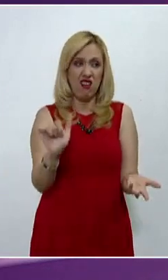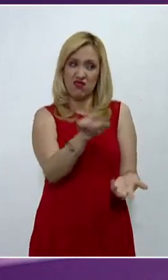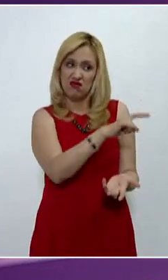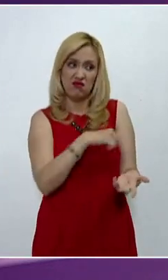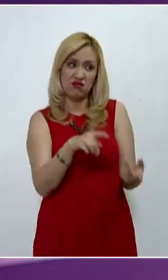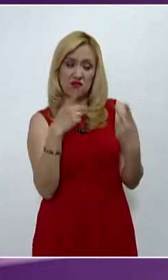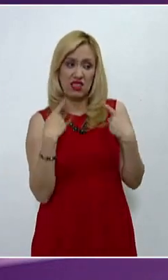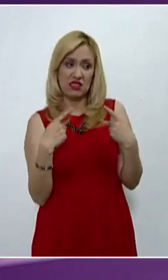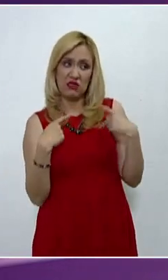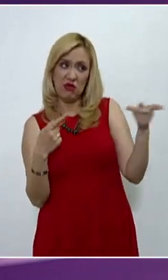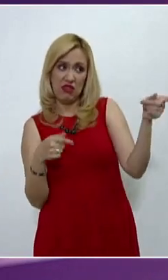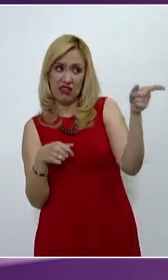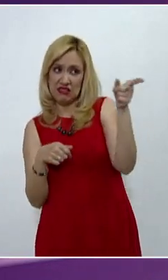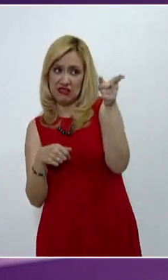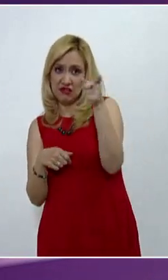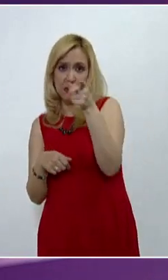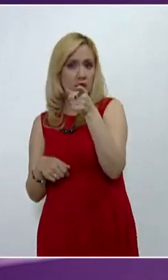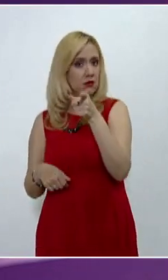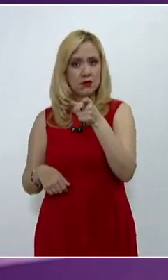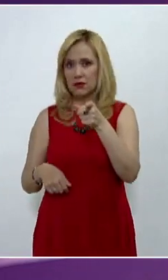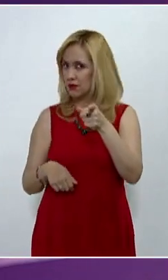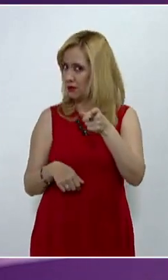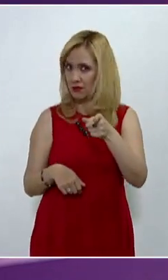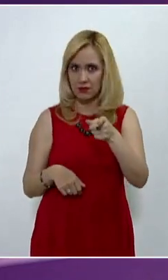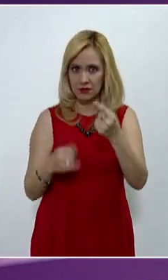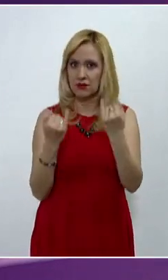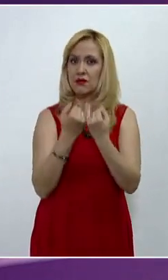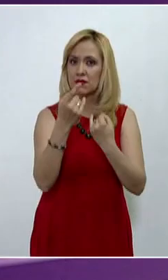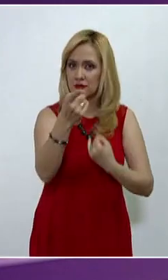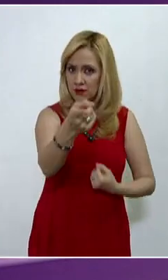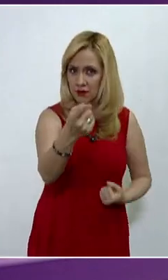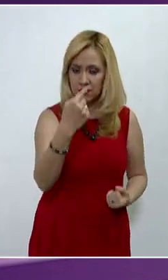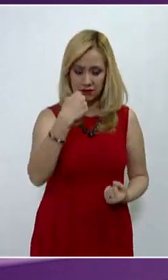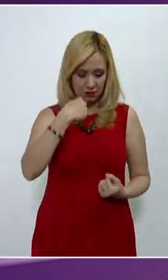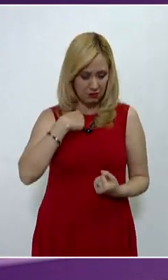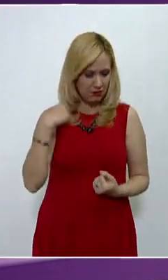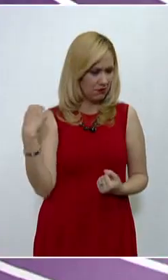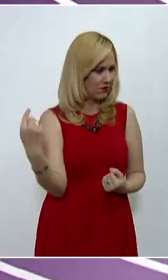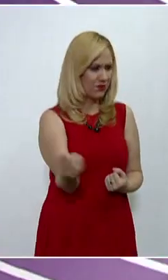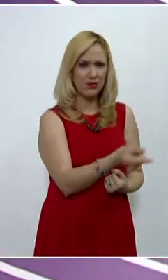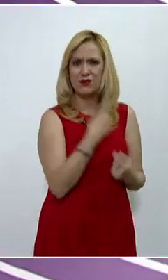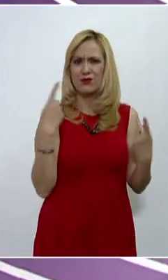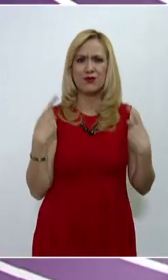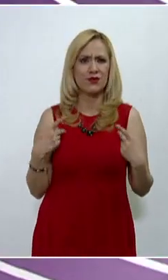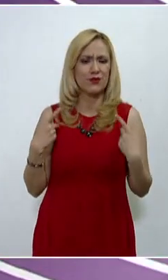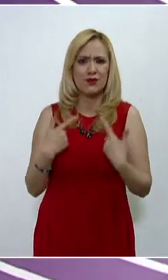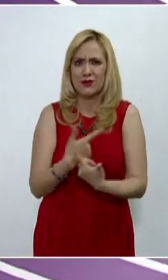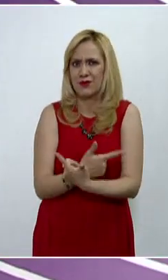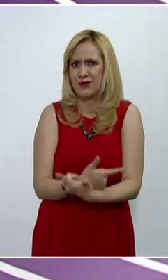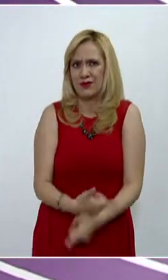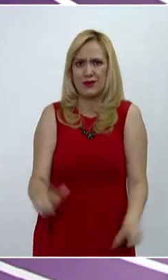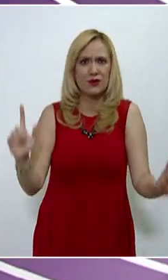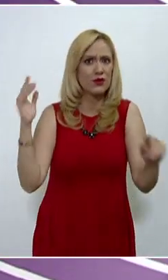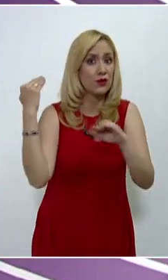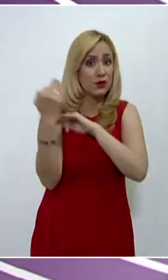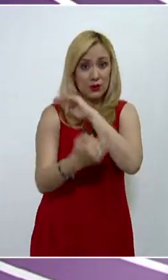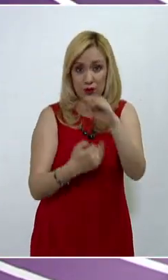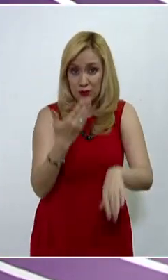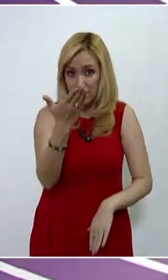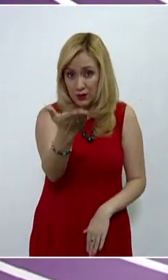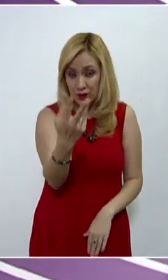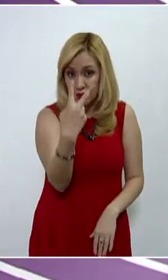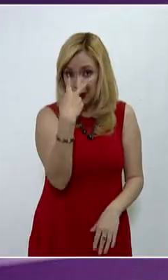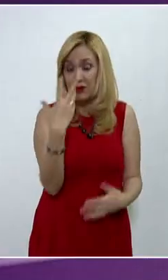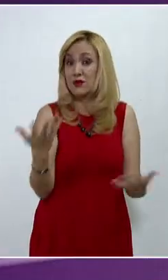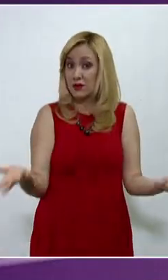otras personas. Sin embargo, esto puede ocurrirle a cualquier persona televidente que nos esté aquí